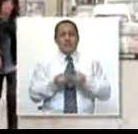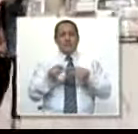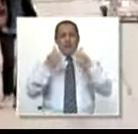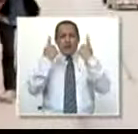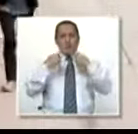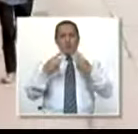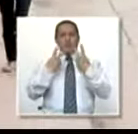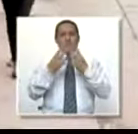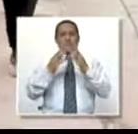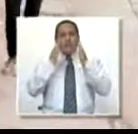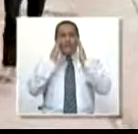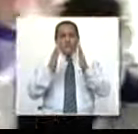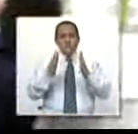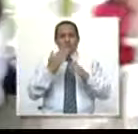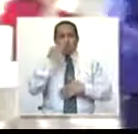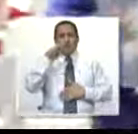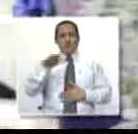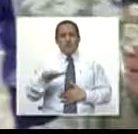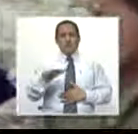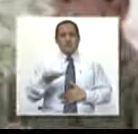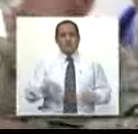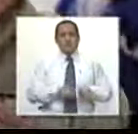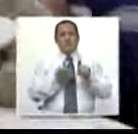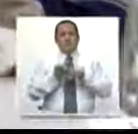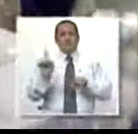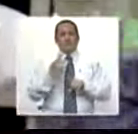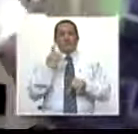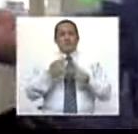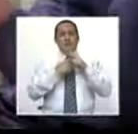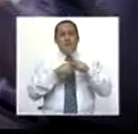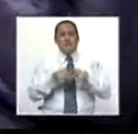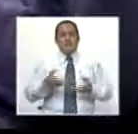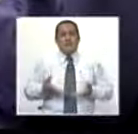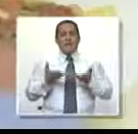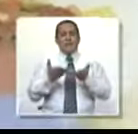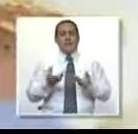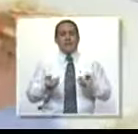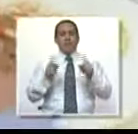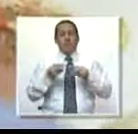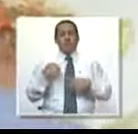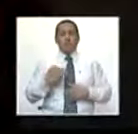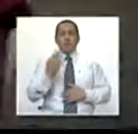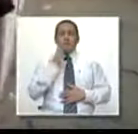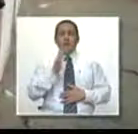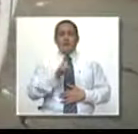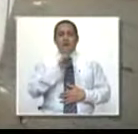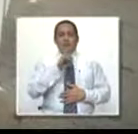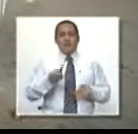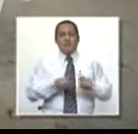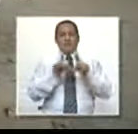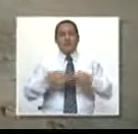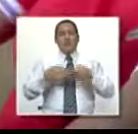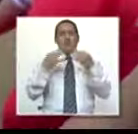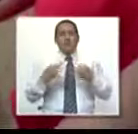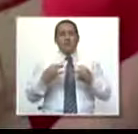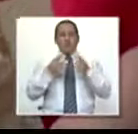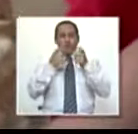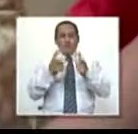condicionados a la atención infantil solo se procede al aporte si es que las madres cumplen con los